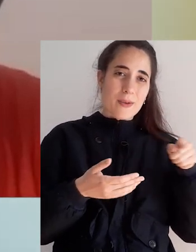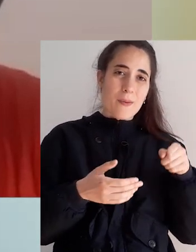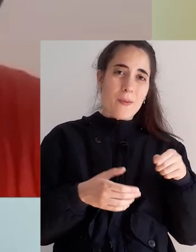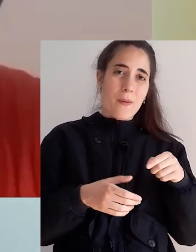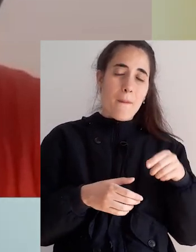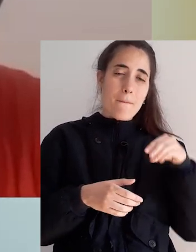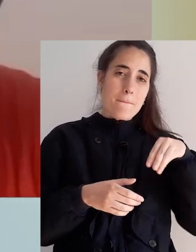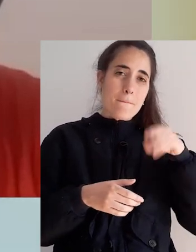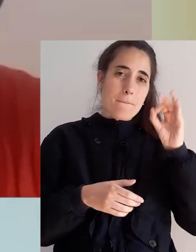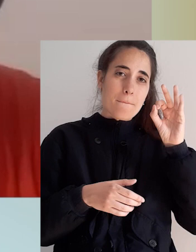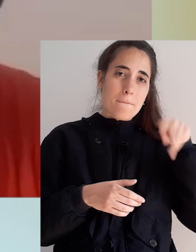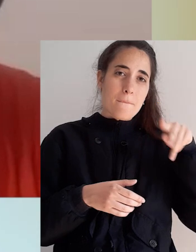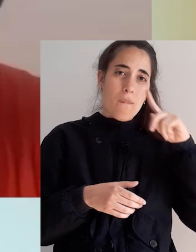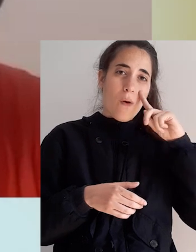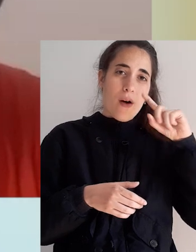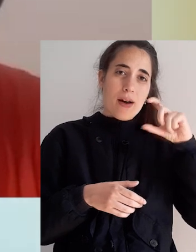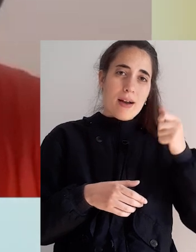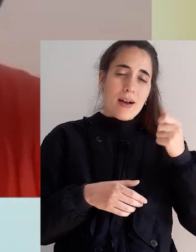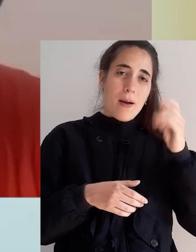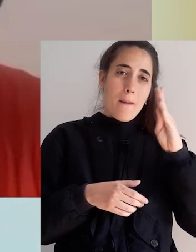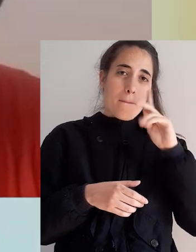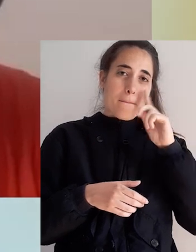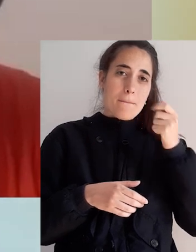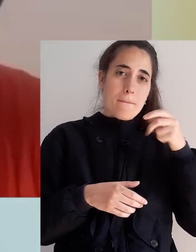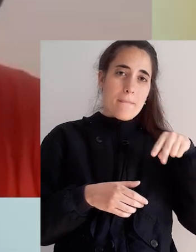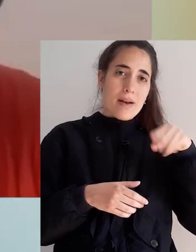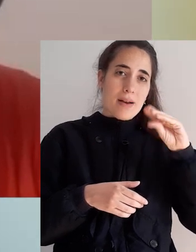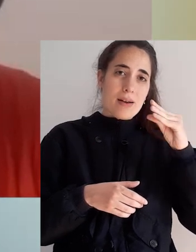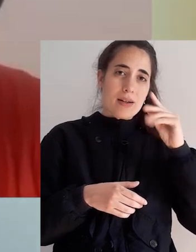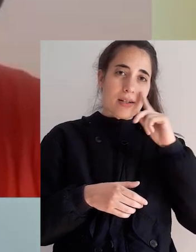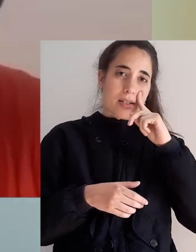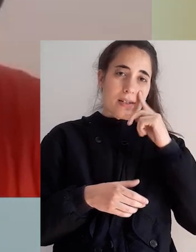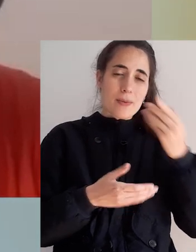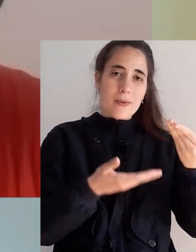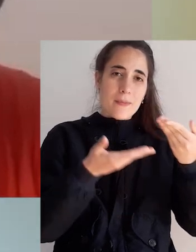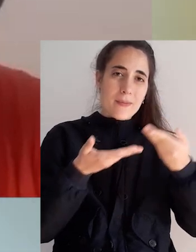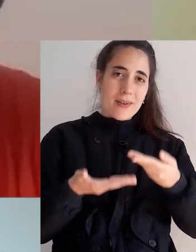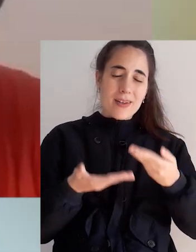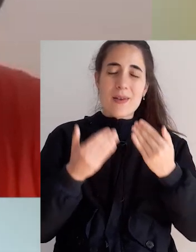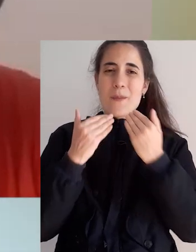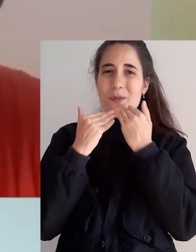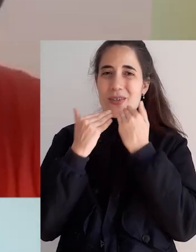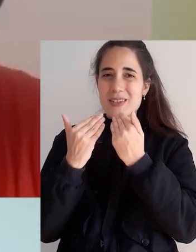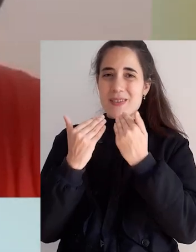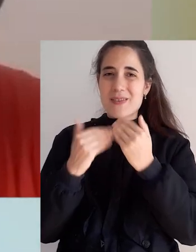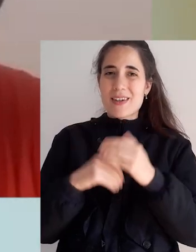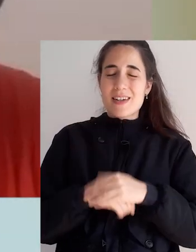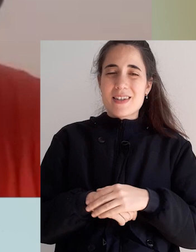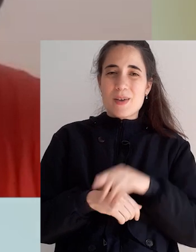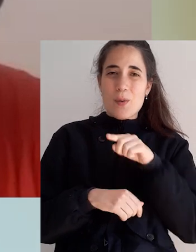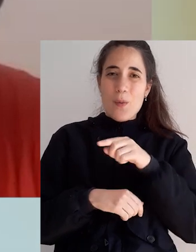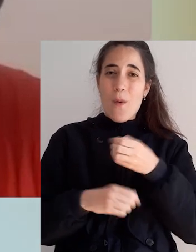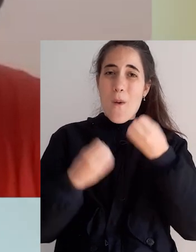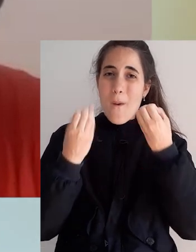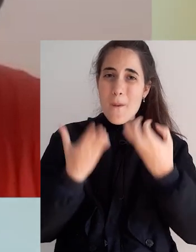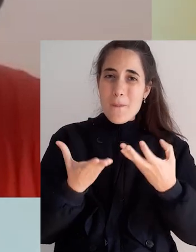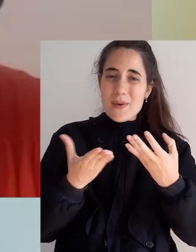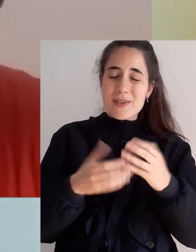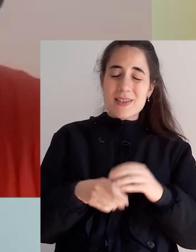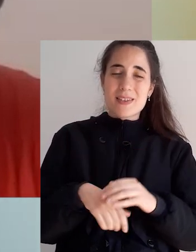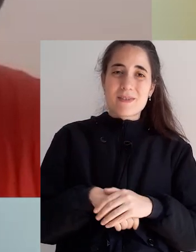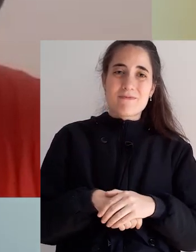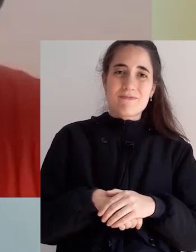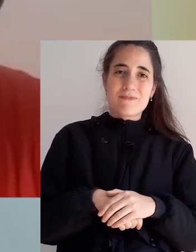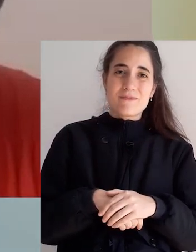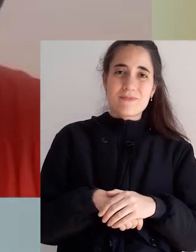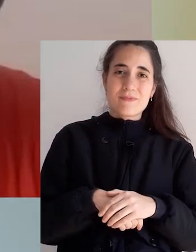de Discapacidad y vicepresidenta del Colectivo por el Derecho Humano a la Comunicación, CODECOM. Un